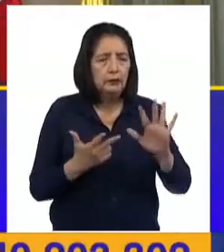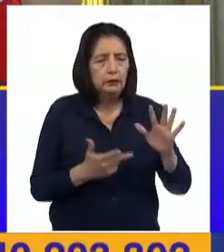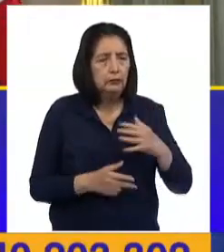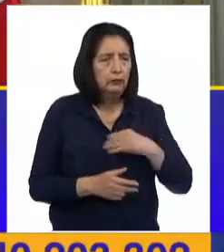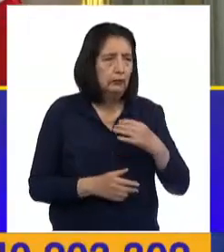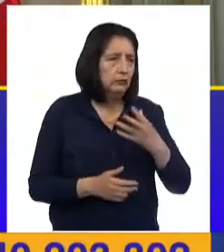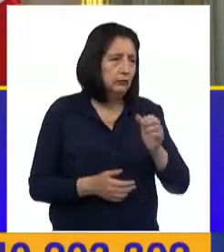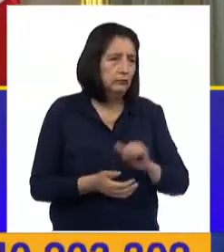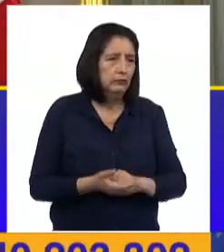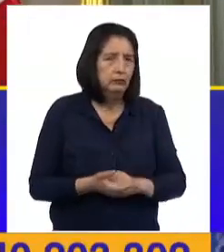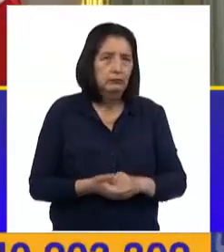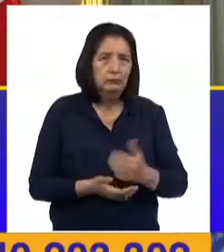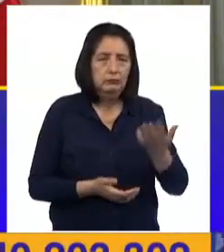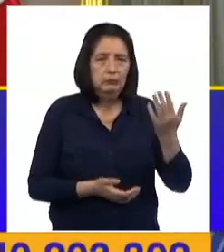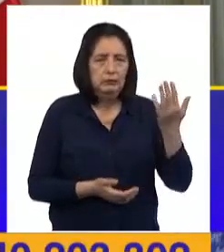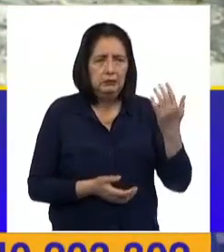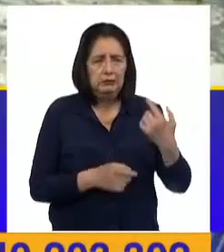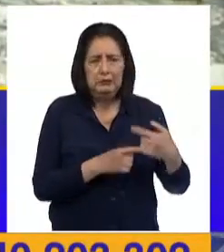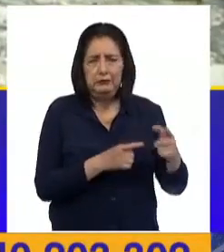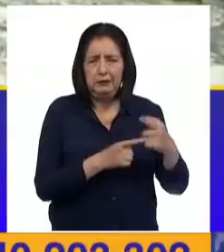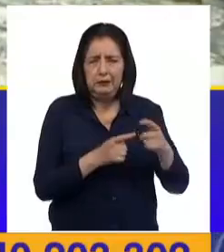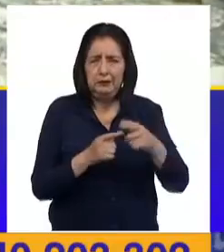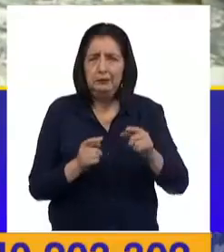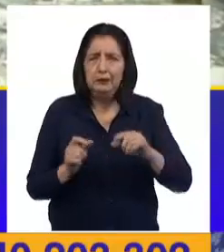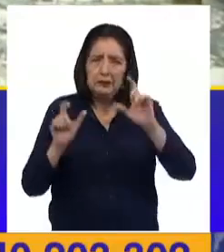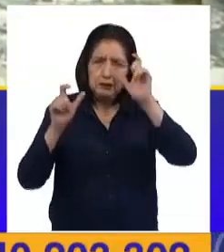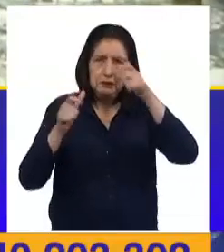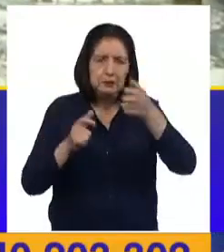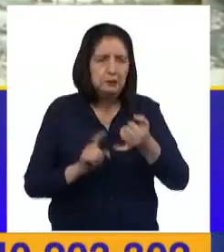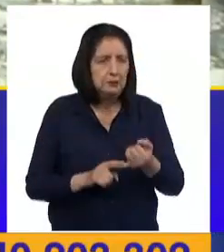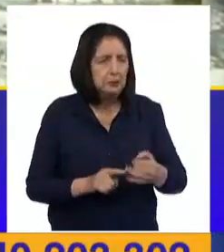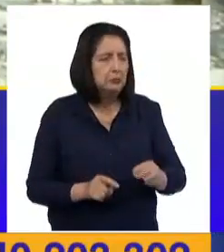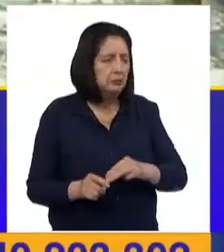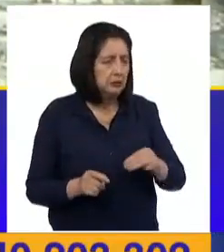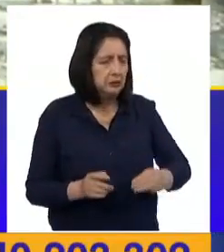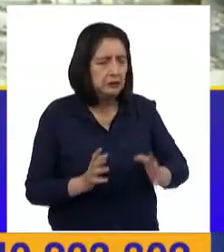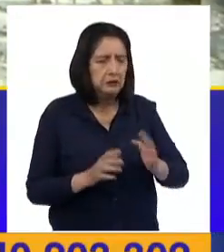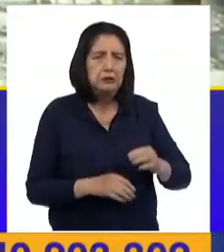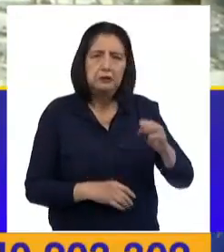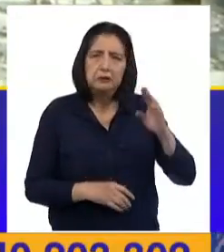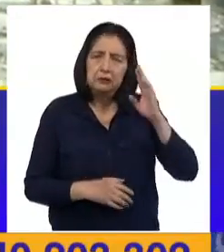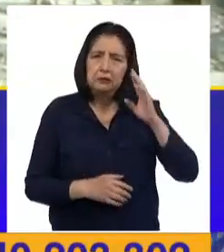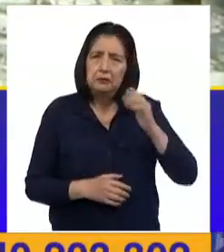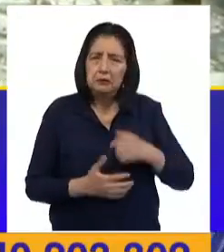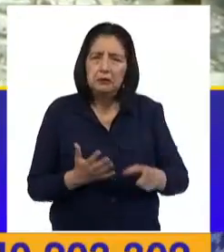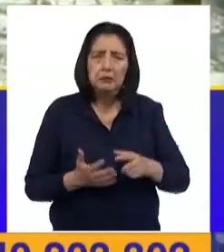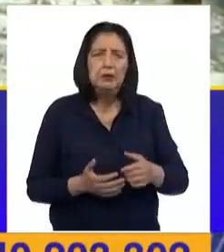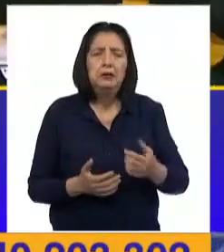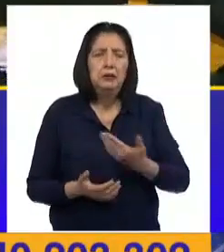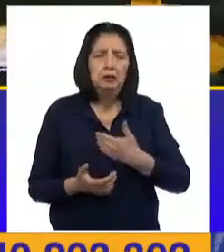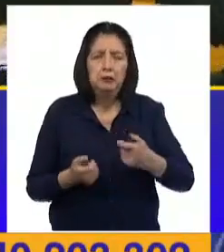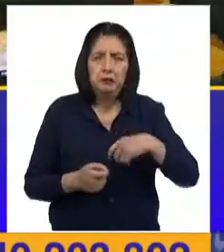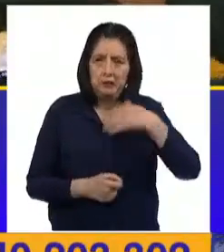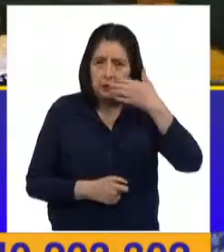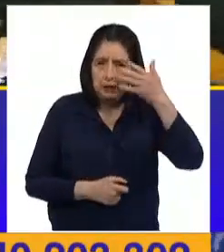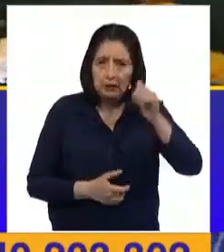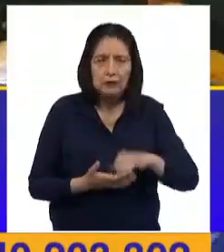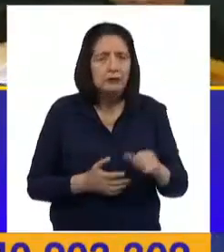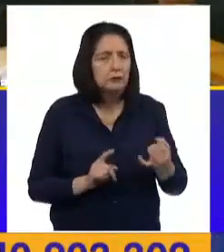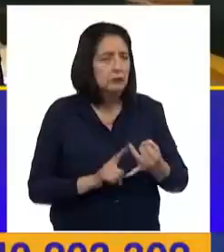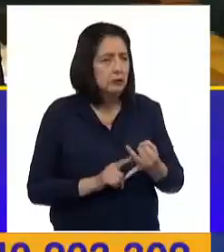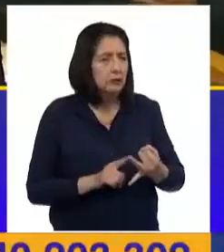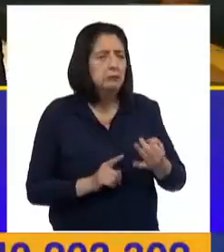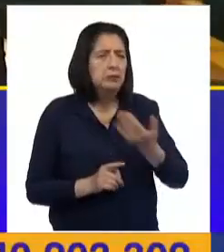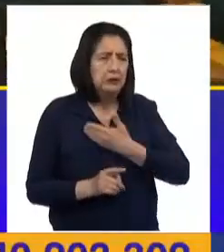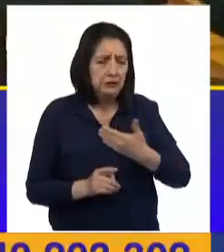años, ha sido múltiples veces congresista de la República, ha sido ministro de Defensa del gobierno de Alan García, ha sido presidente